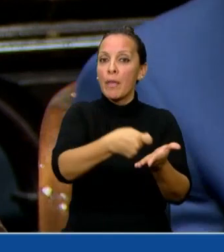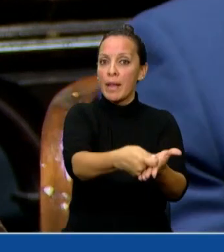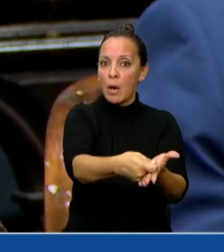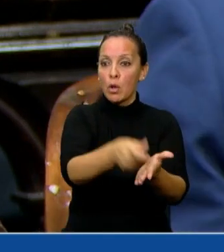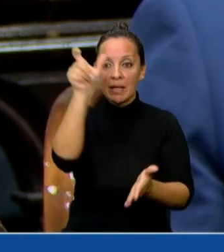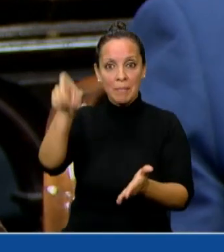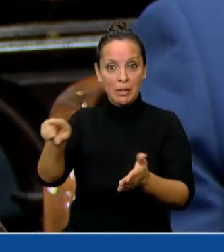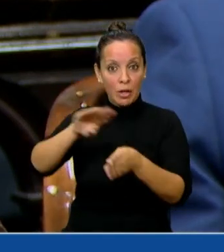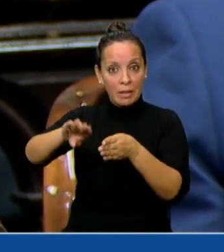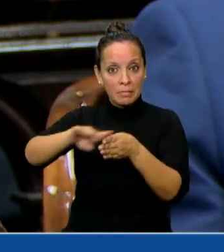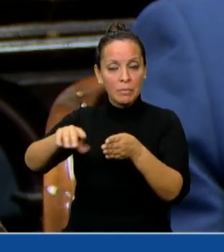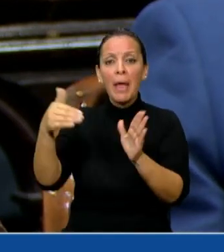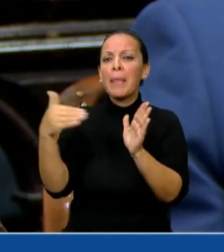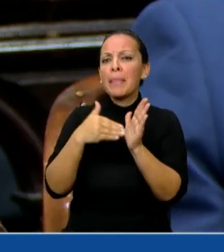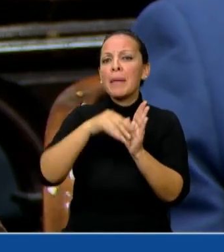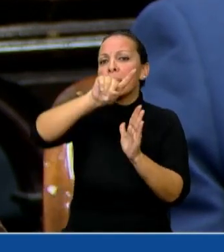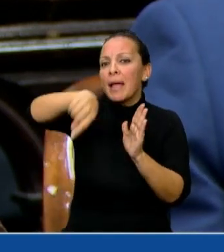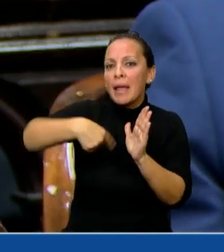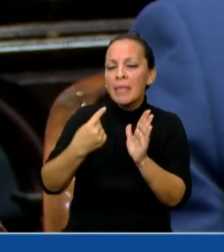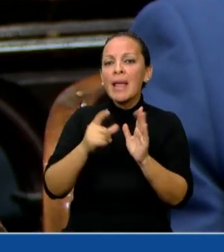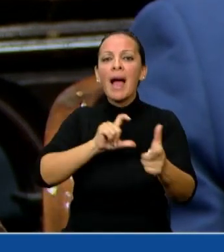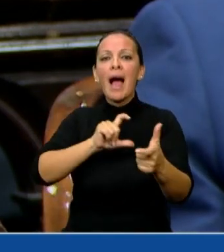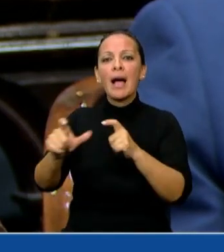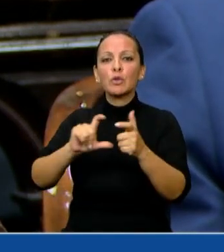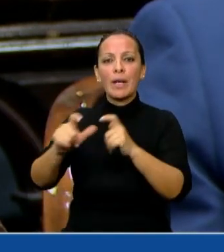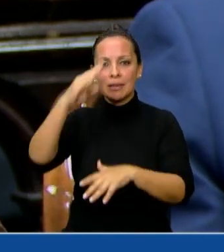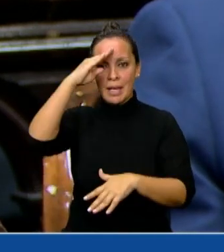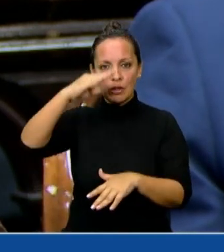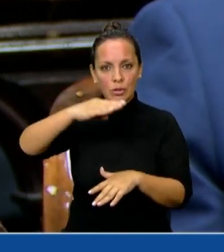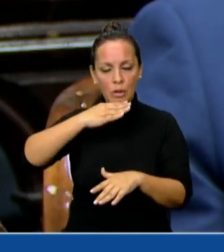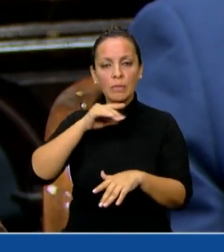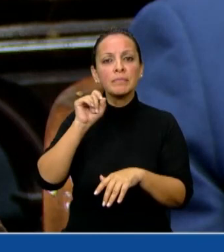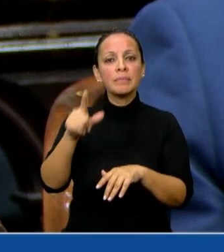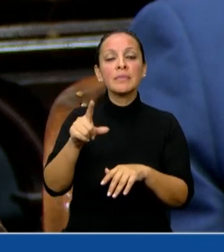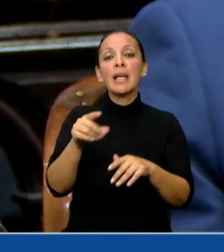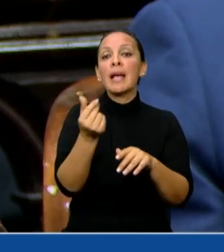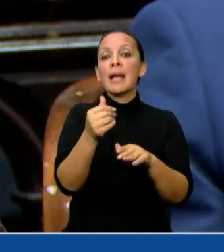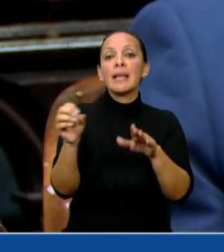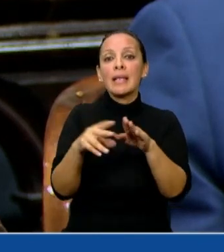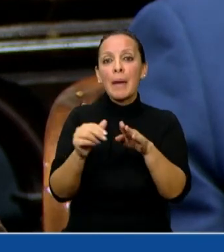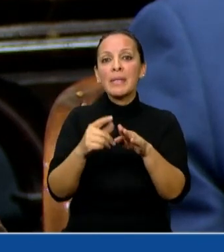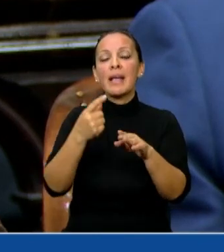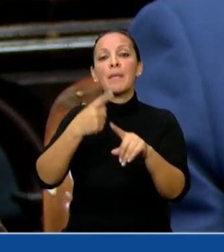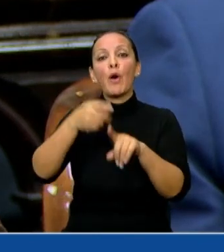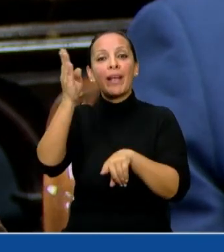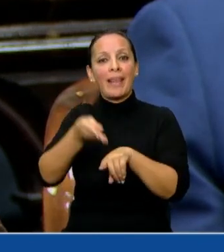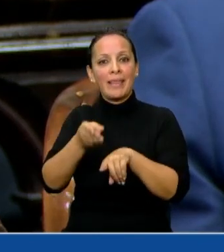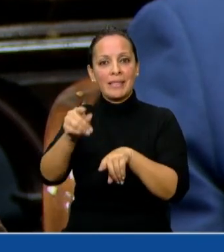deudor será determinado en función de la actualización mensual del saldo de capital por el índice